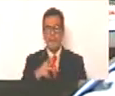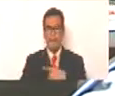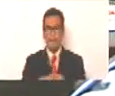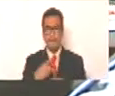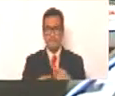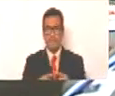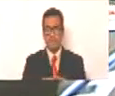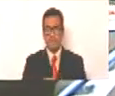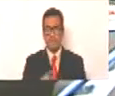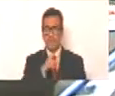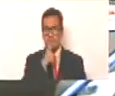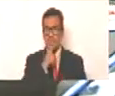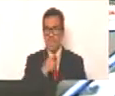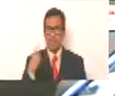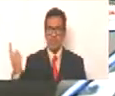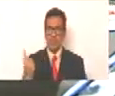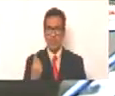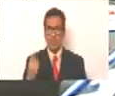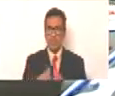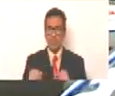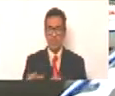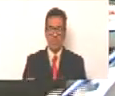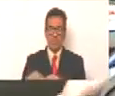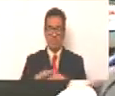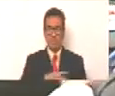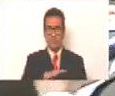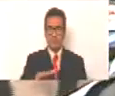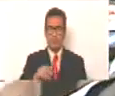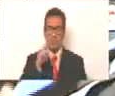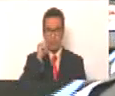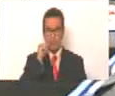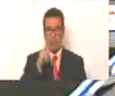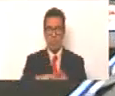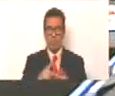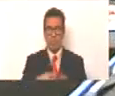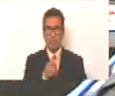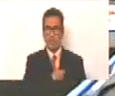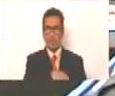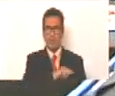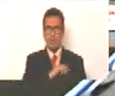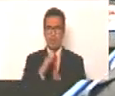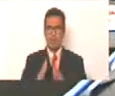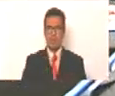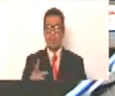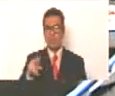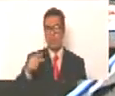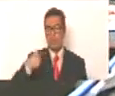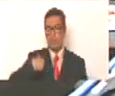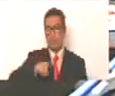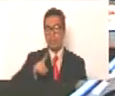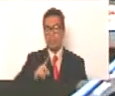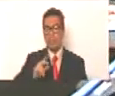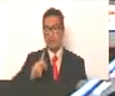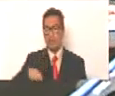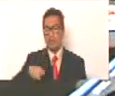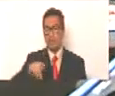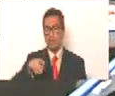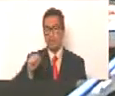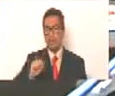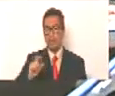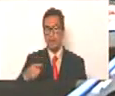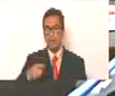decadente que trajo a estas tierras hombres españoles que no tenían ni GPS ni Google Maps y